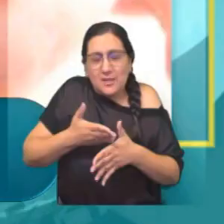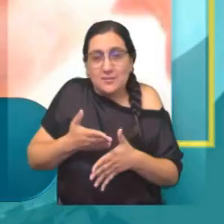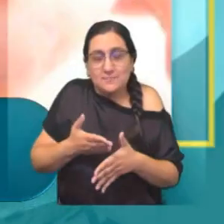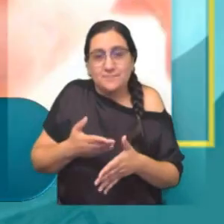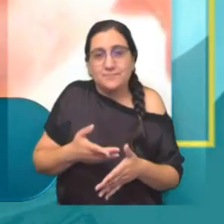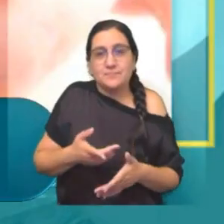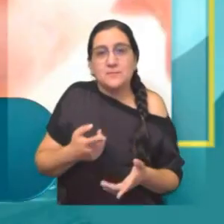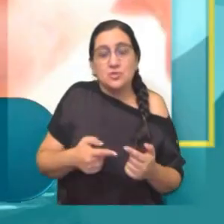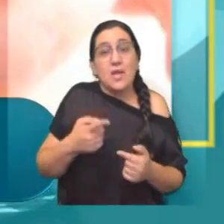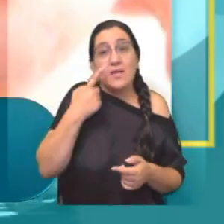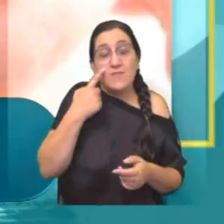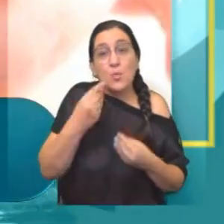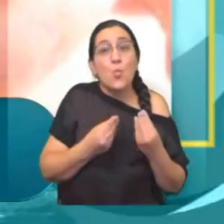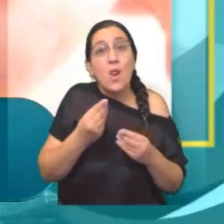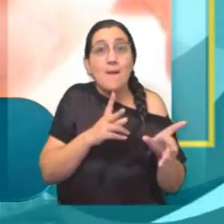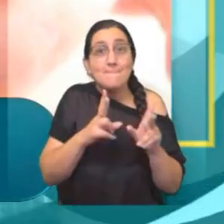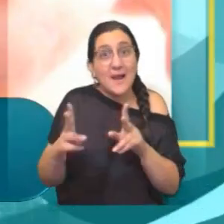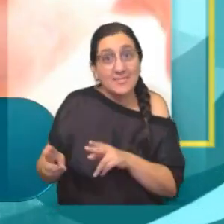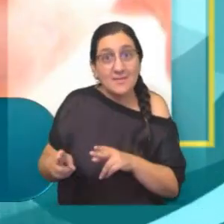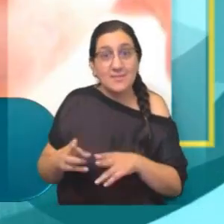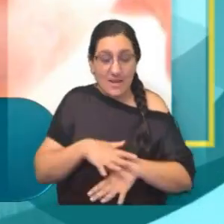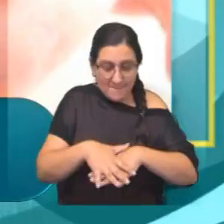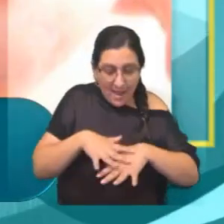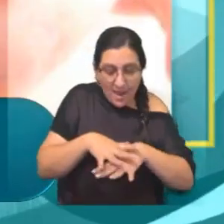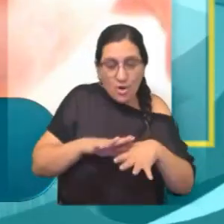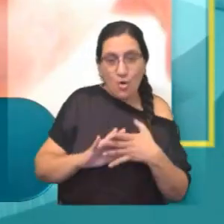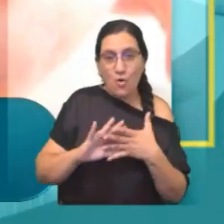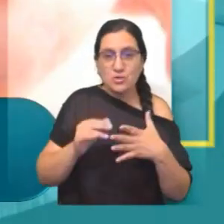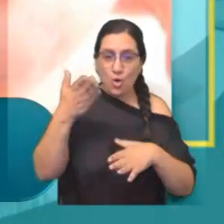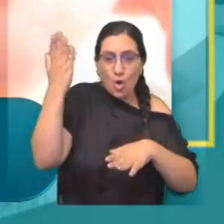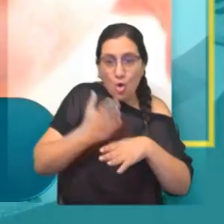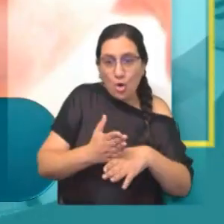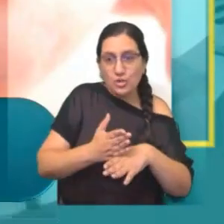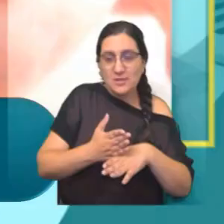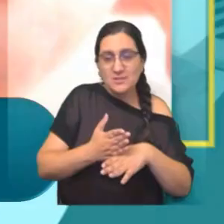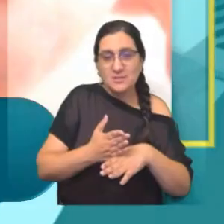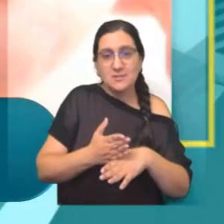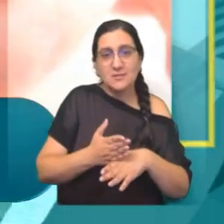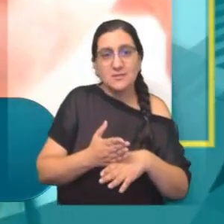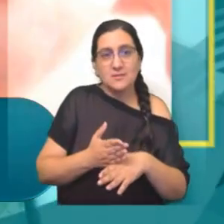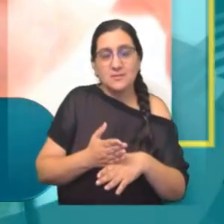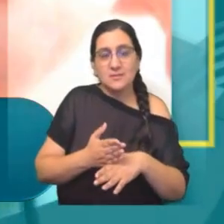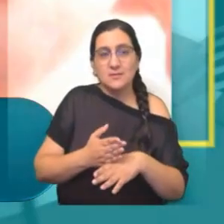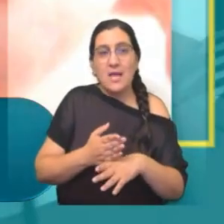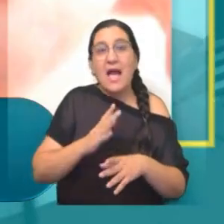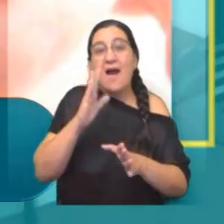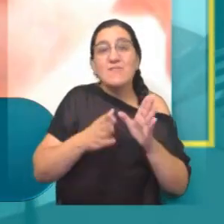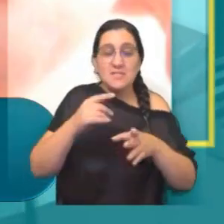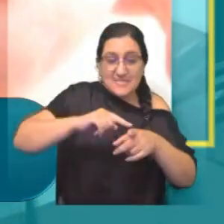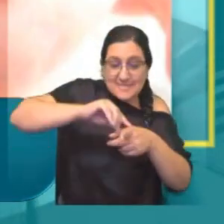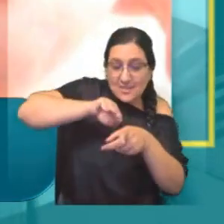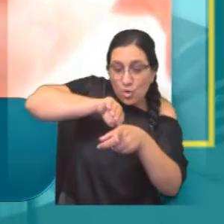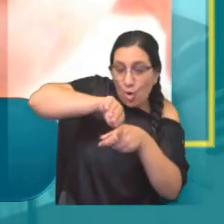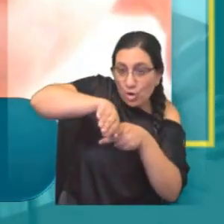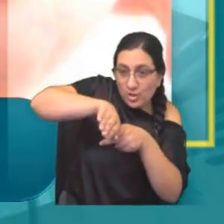interpretar la región de la mano en la que me corto, ¿no? Zonas más vascularizadas, son cortes muy transversales a nivel de los dedos en